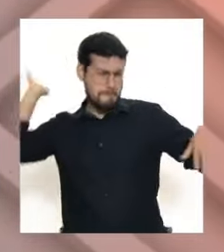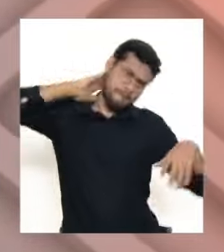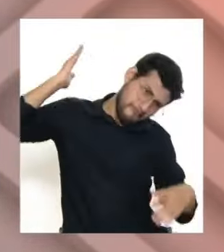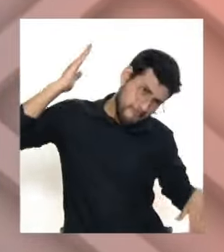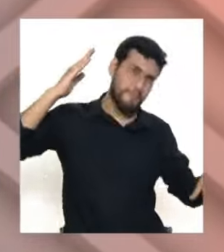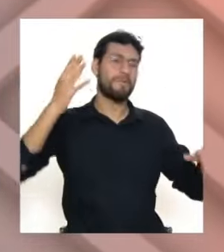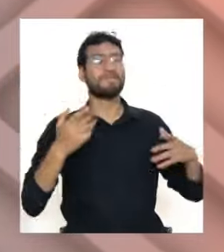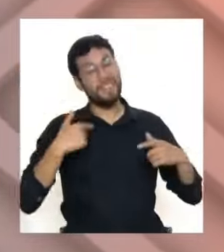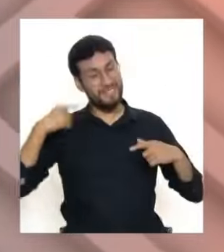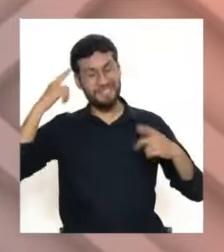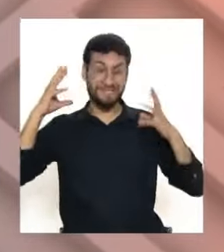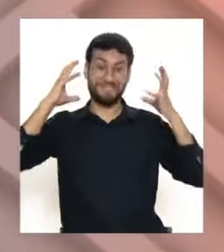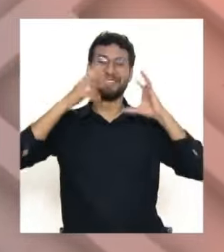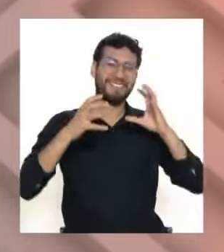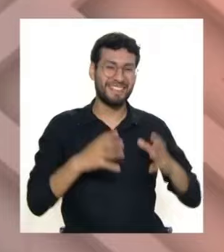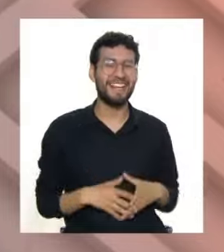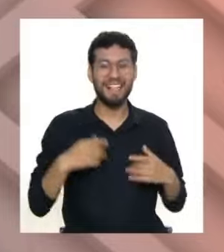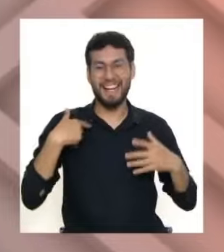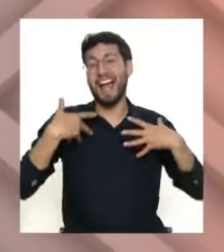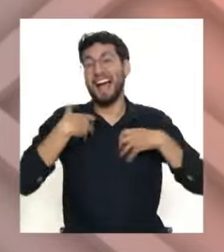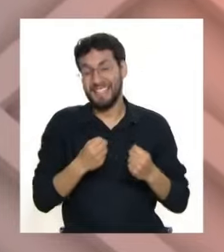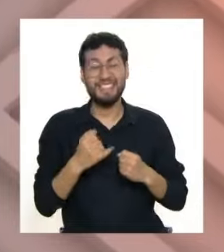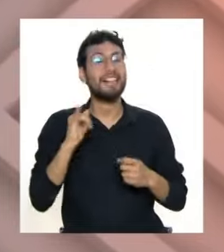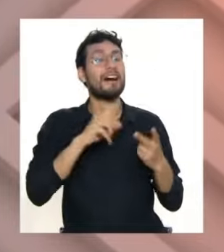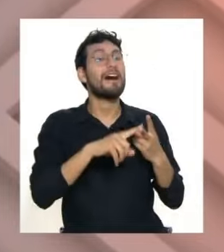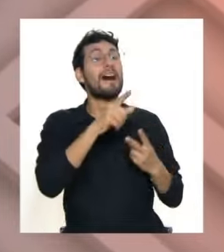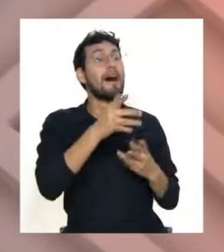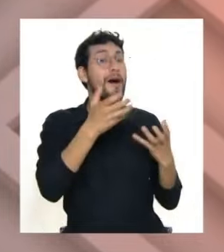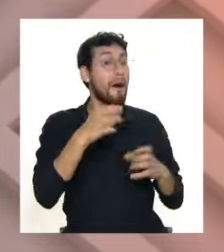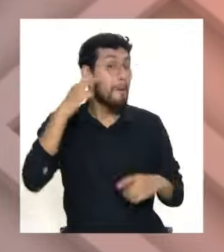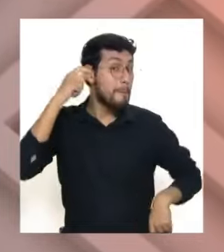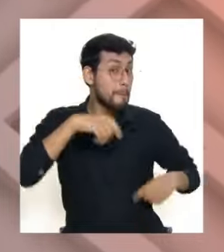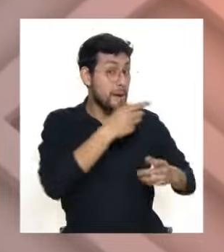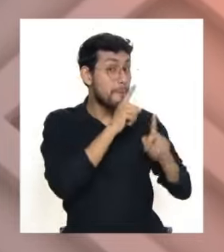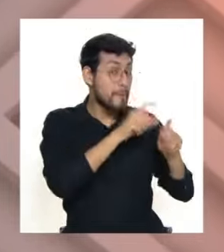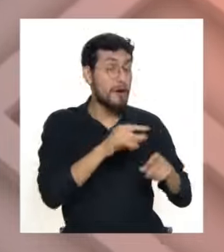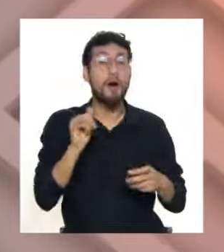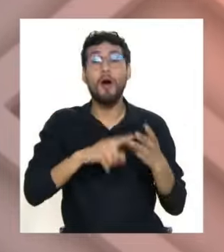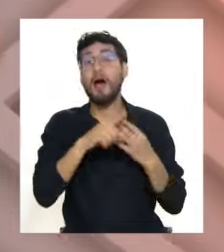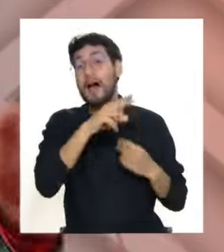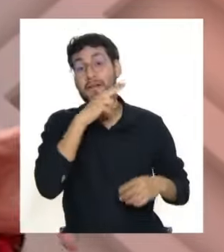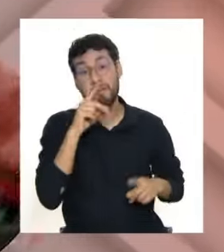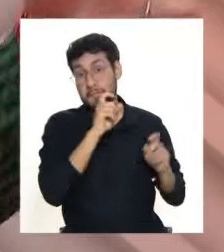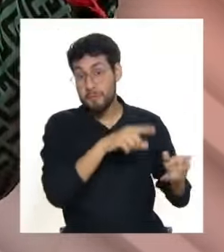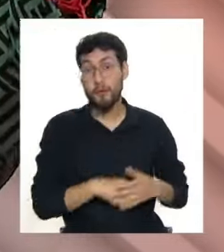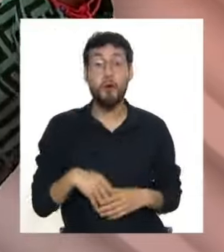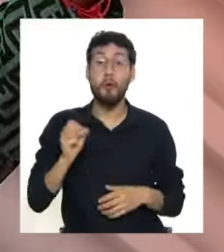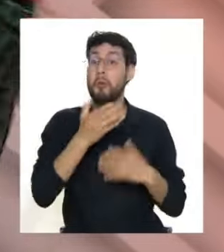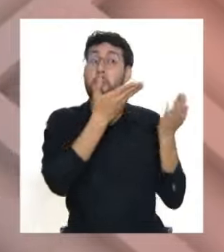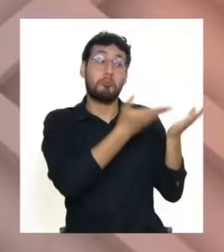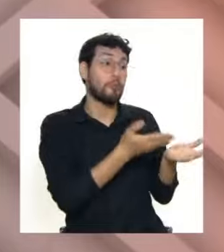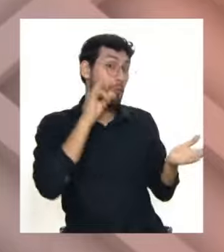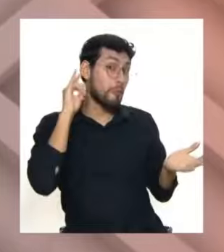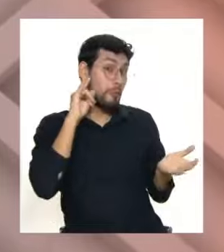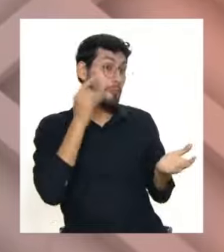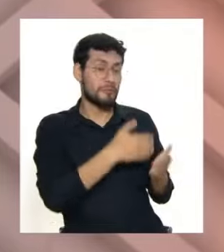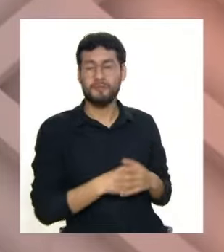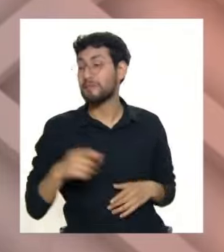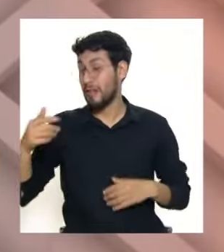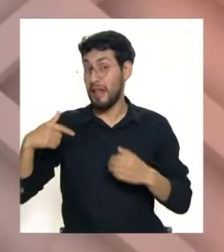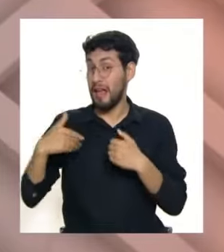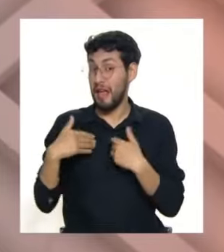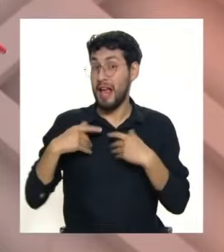vamos, el miércoles. Vamos. Para nuestro bloque de salud, si tienes alguna pregunta para Pisu, si tienes alguna pregunta para Nicolasa, para nuestra Uchi. Ya saben